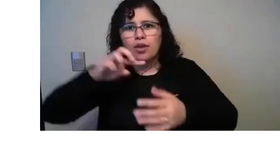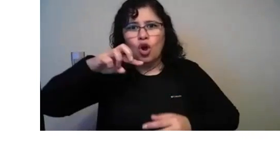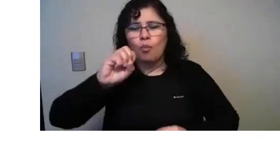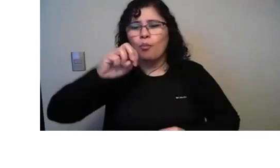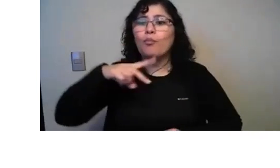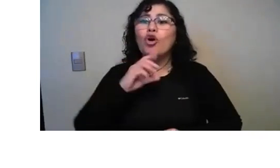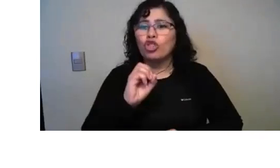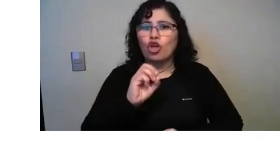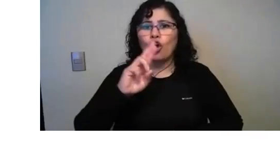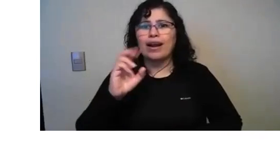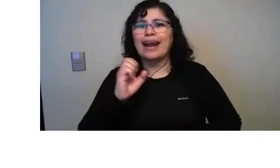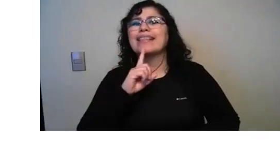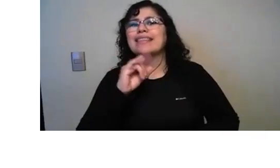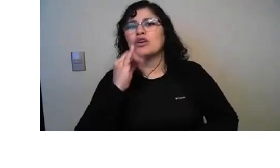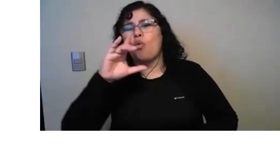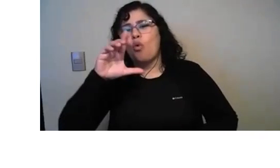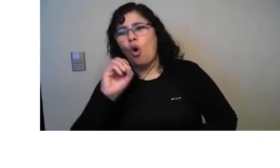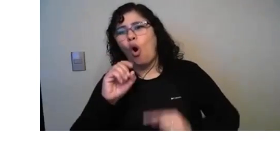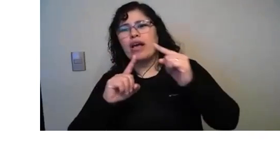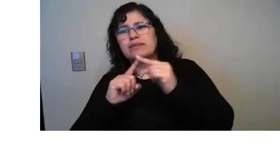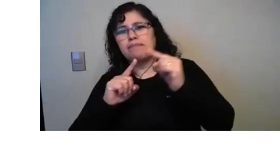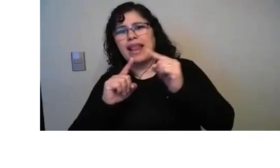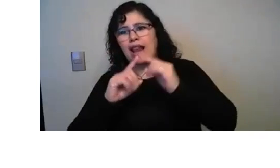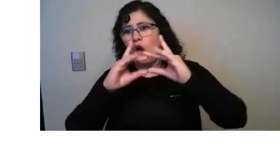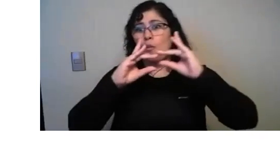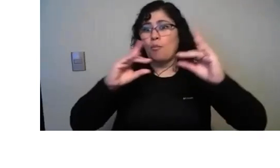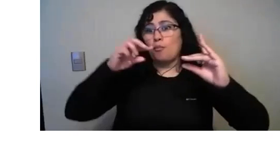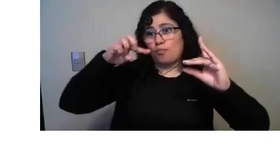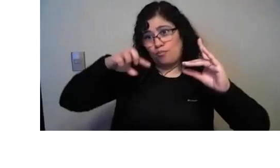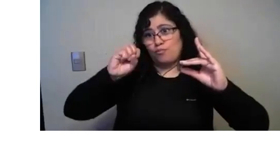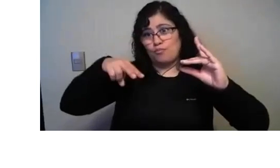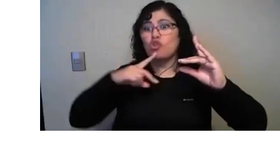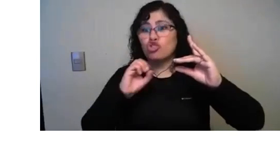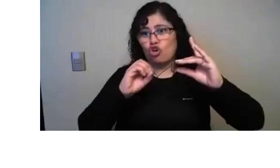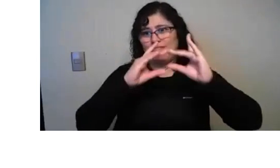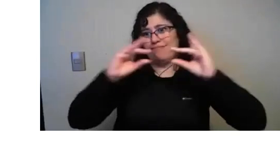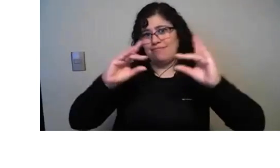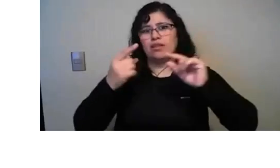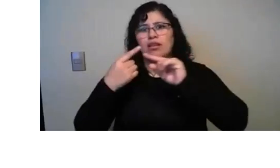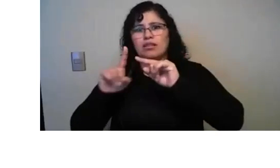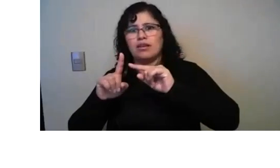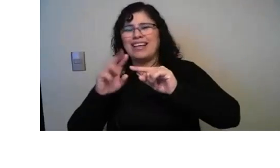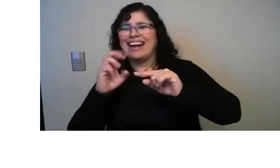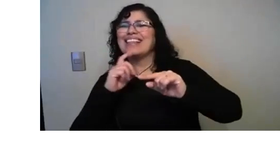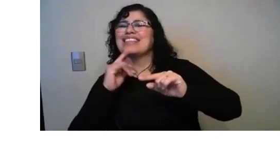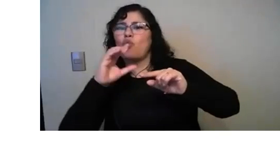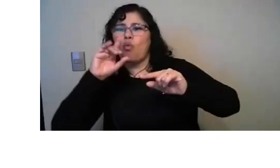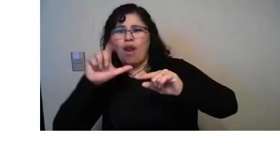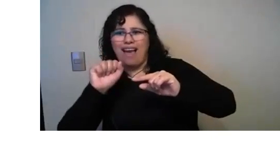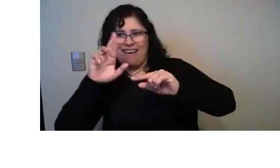retículo espinal. Ponto de puente, retículo de formación reticular, espinal de médula